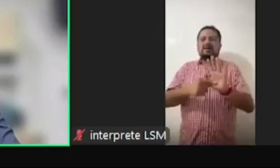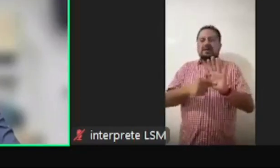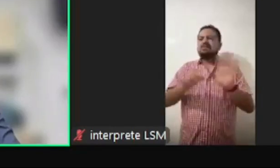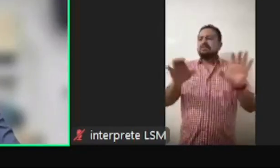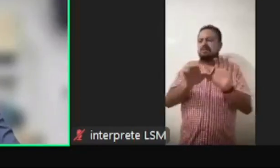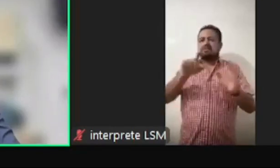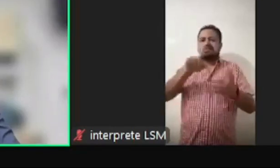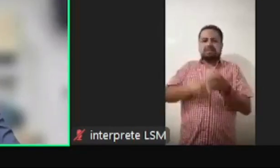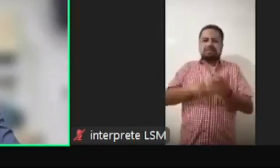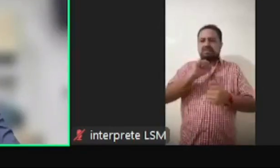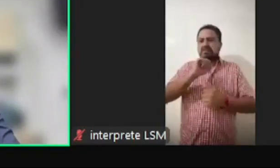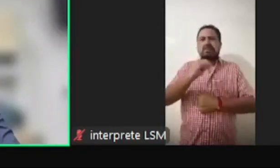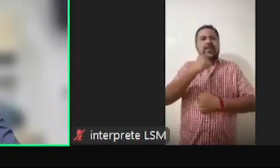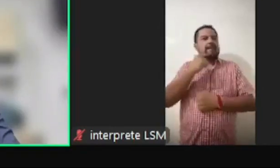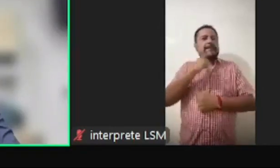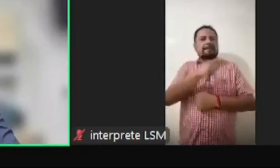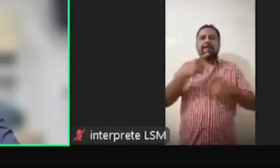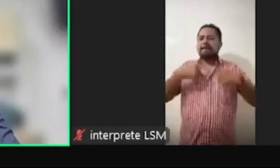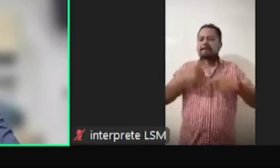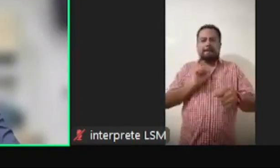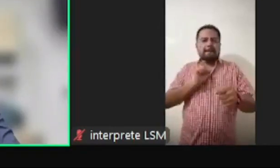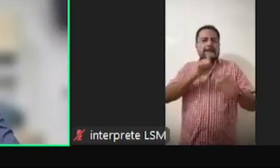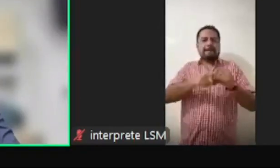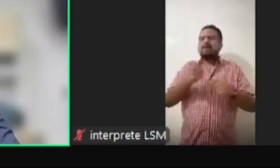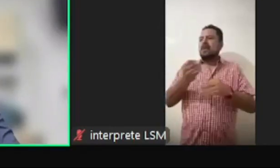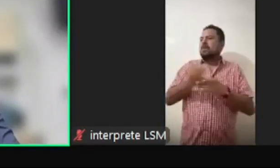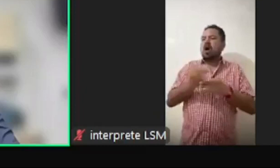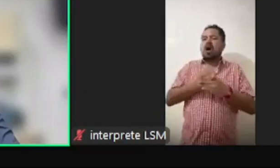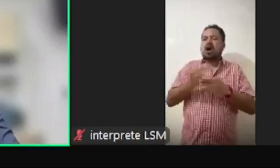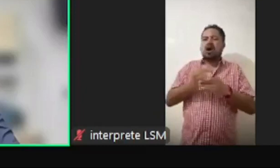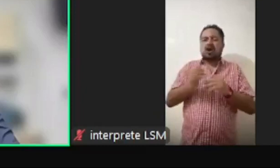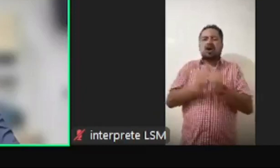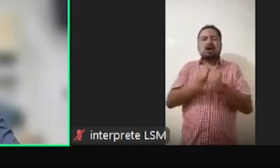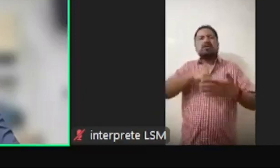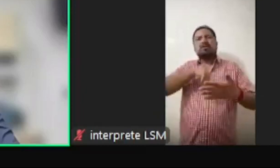calidad del denunciado como militante de Morena y la existencia de las pintas de